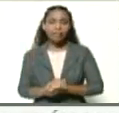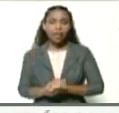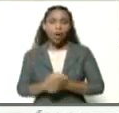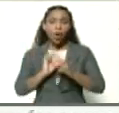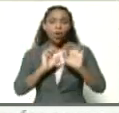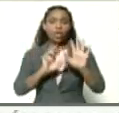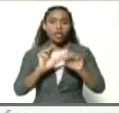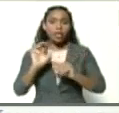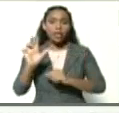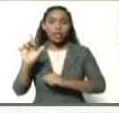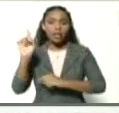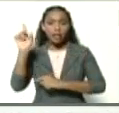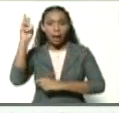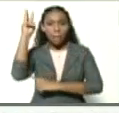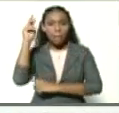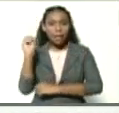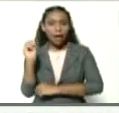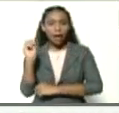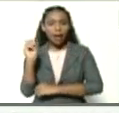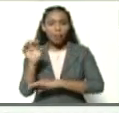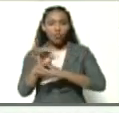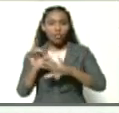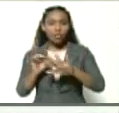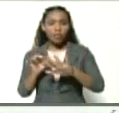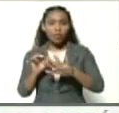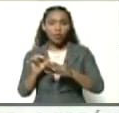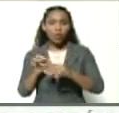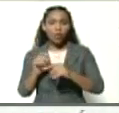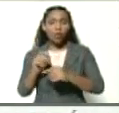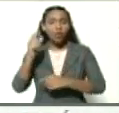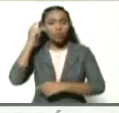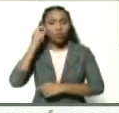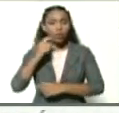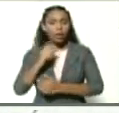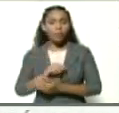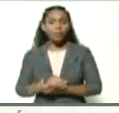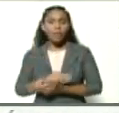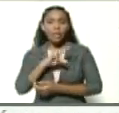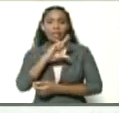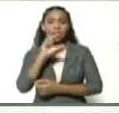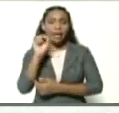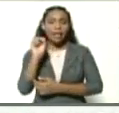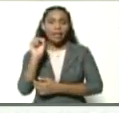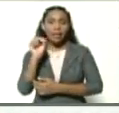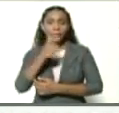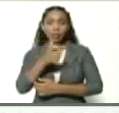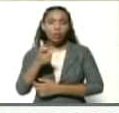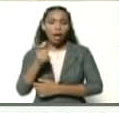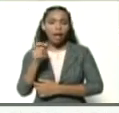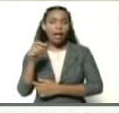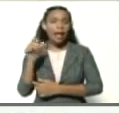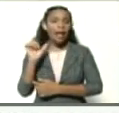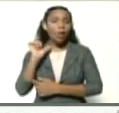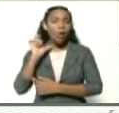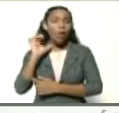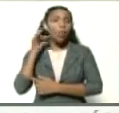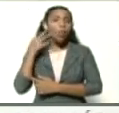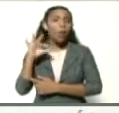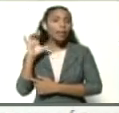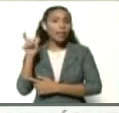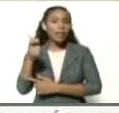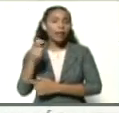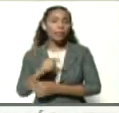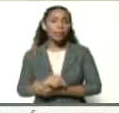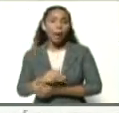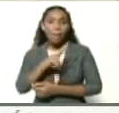83 casos en Petares, en el municipio Cruz, Sucre, 30 casos en Guatire, 20